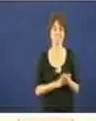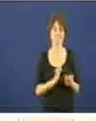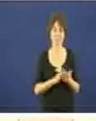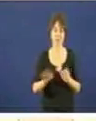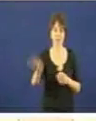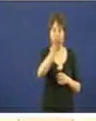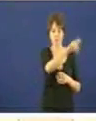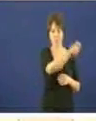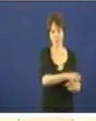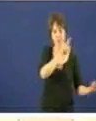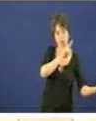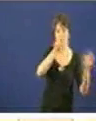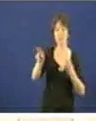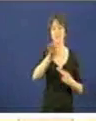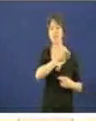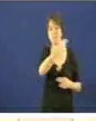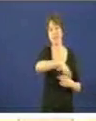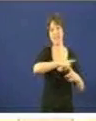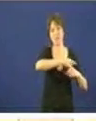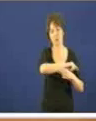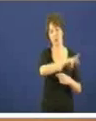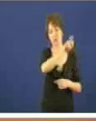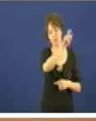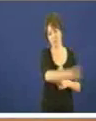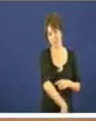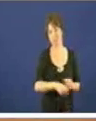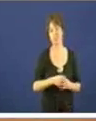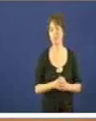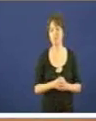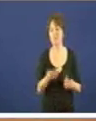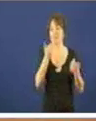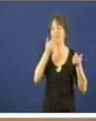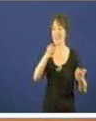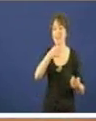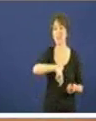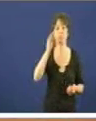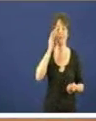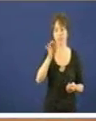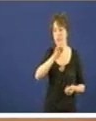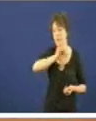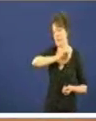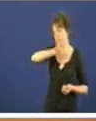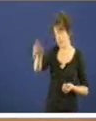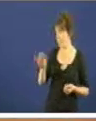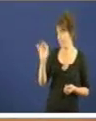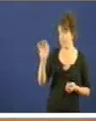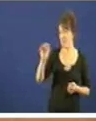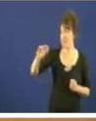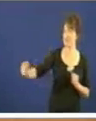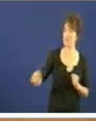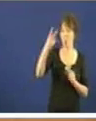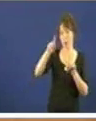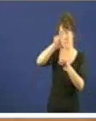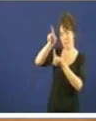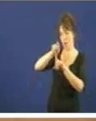Ten a palabra para respostar o presidente da Xunta. Moitas gracias, señora presidenta. Señoría, efectivamente, a segunda pregunta